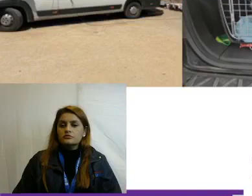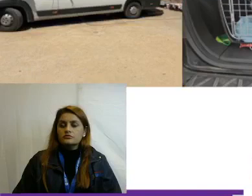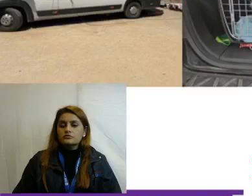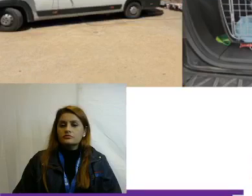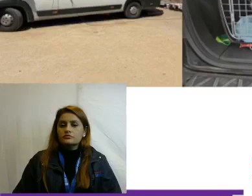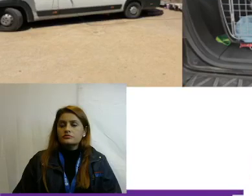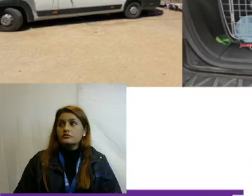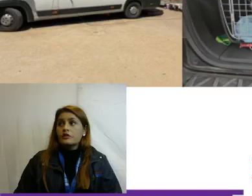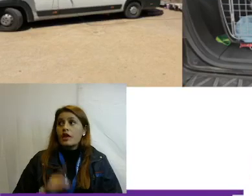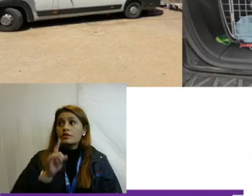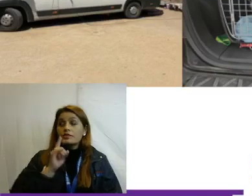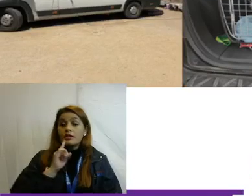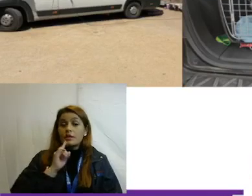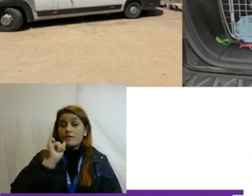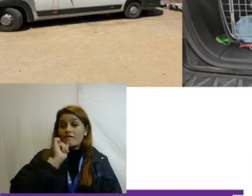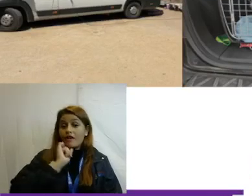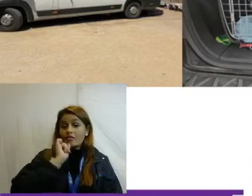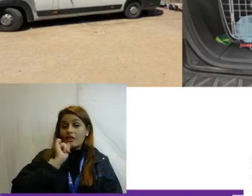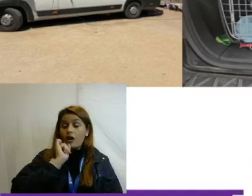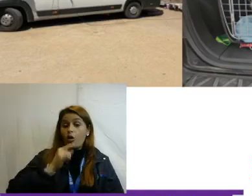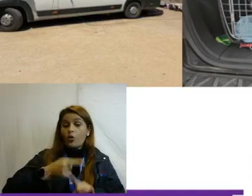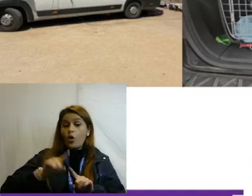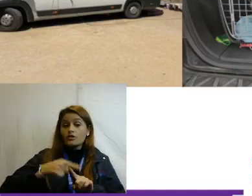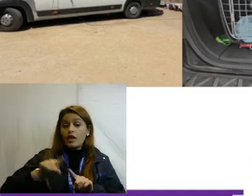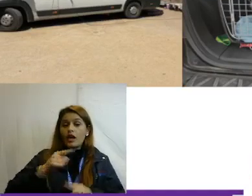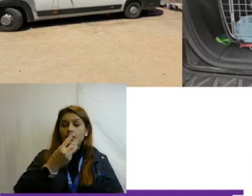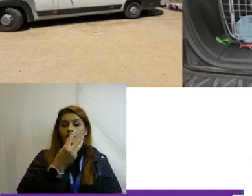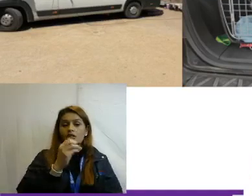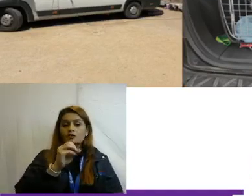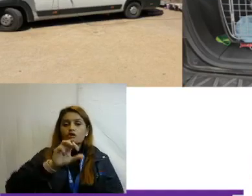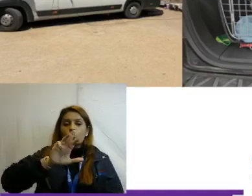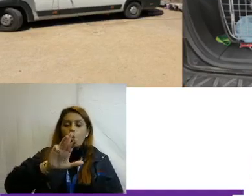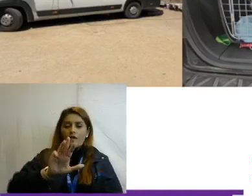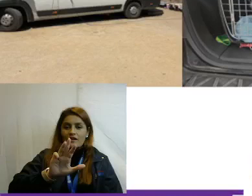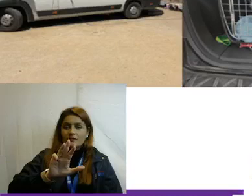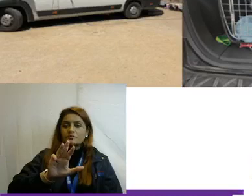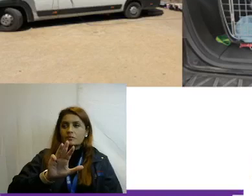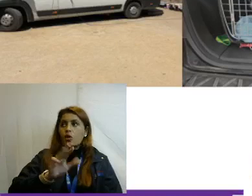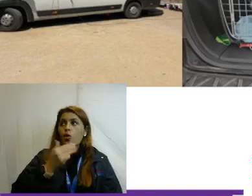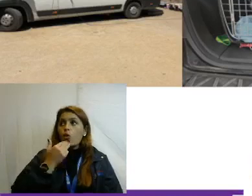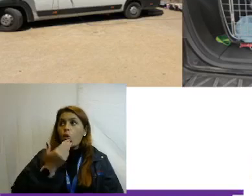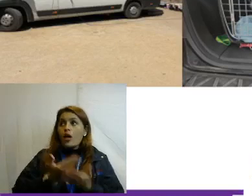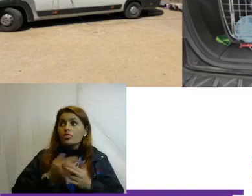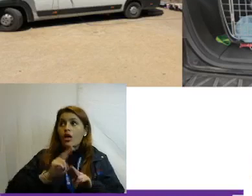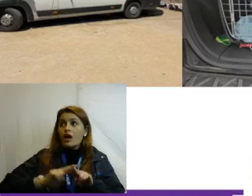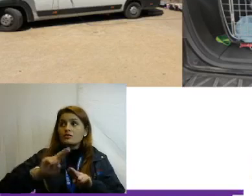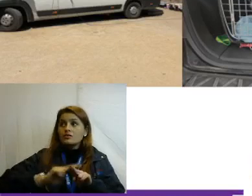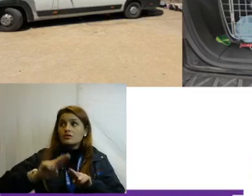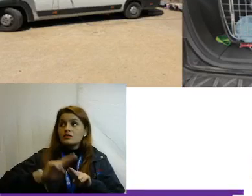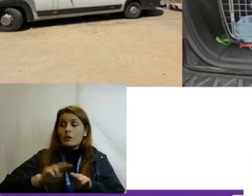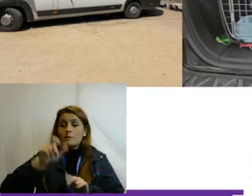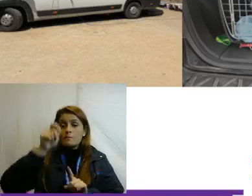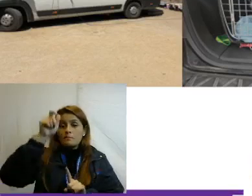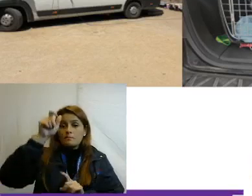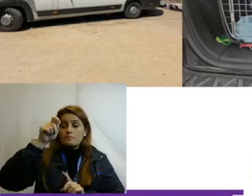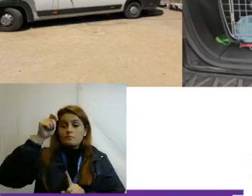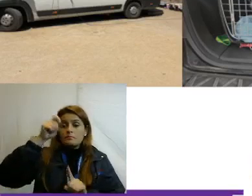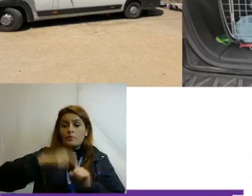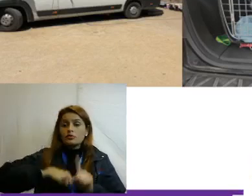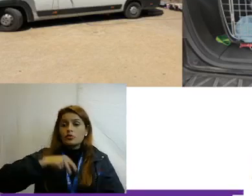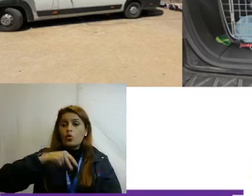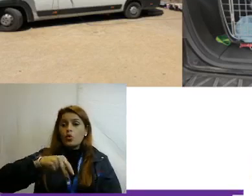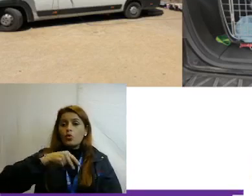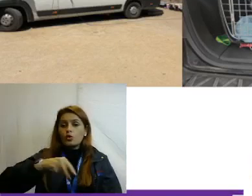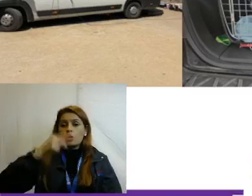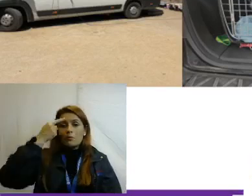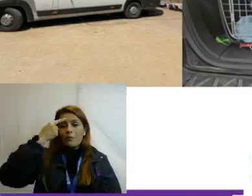Obviamente tenemos una cuota pendiente por ejecutar, que son 309 intervenciones más. Estas se van a llevar a cabo en el mes de junio para culminar